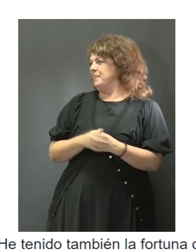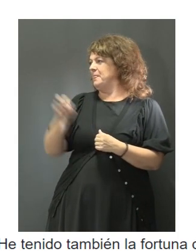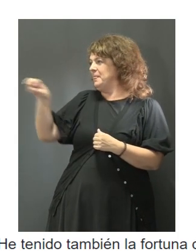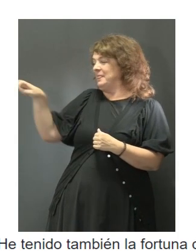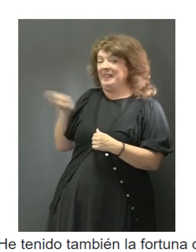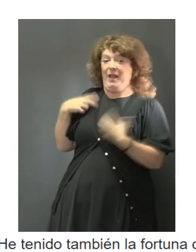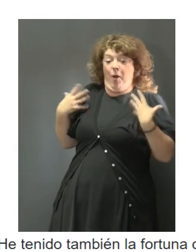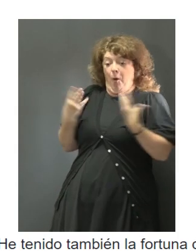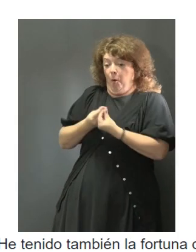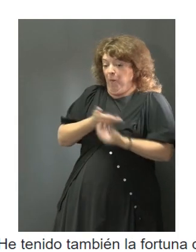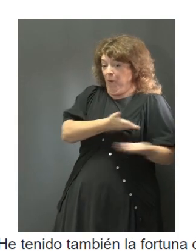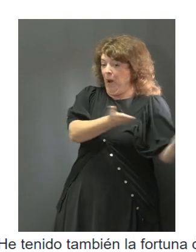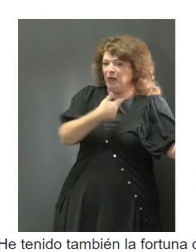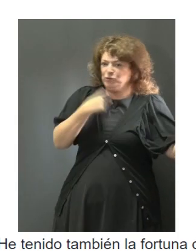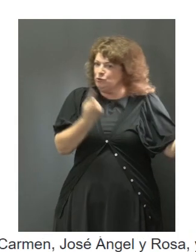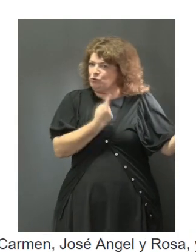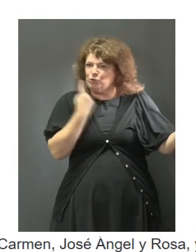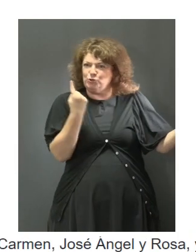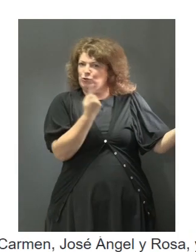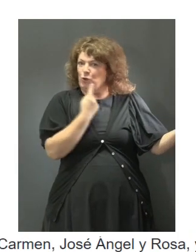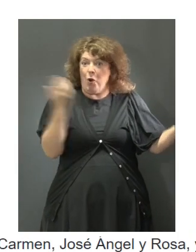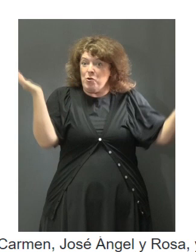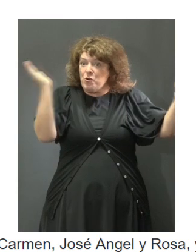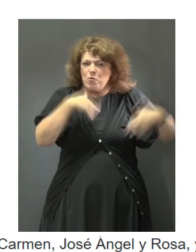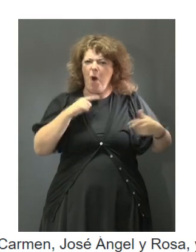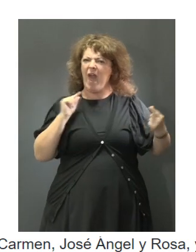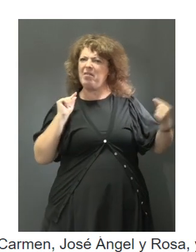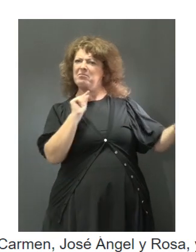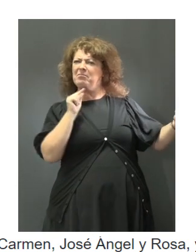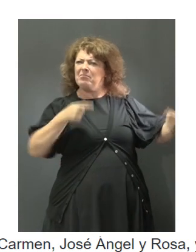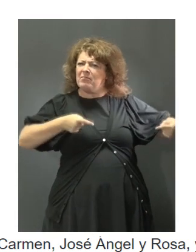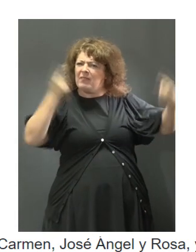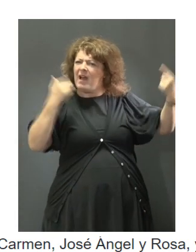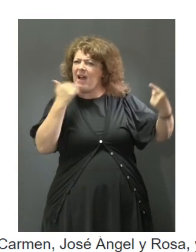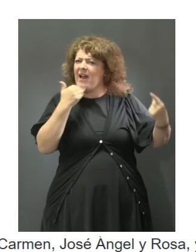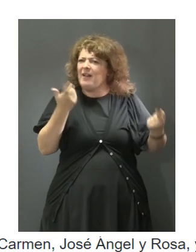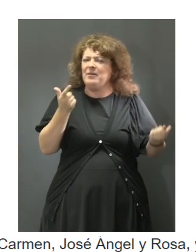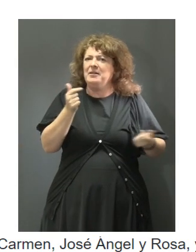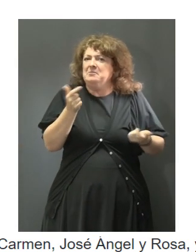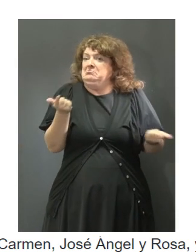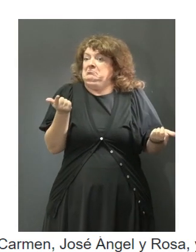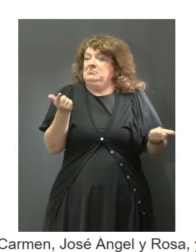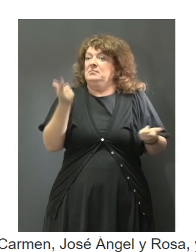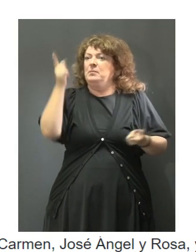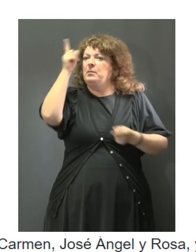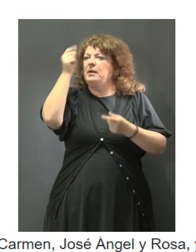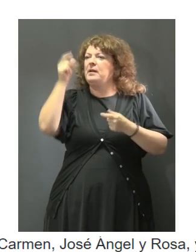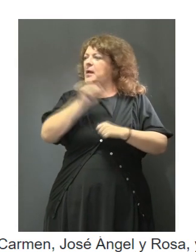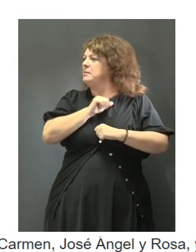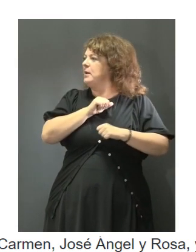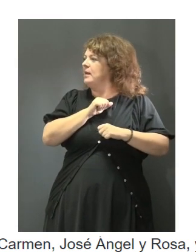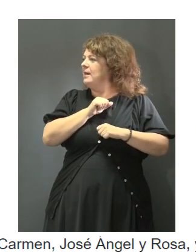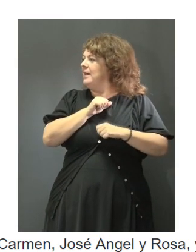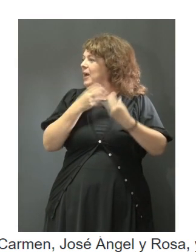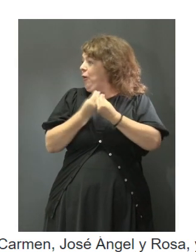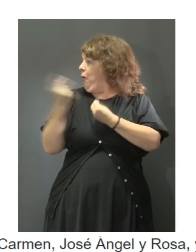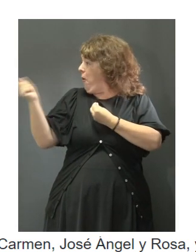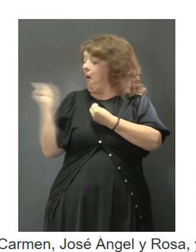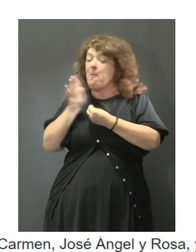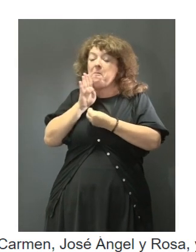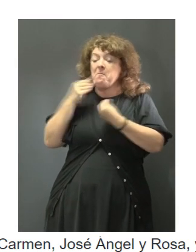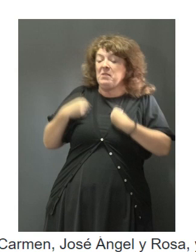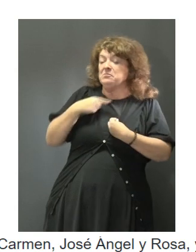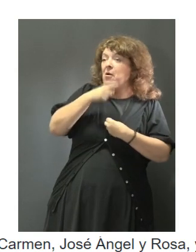Estoy acompañada, no estoy sola. No hay discrepancia entre lo que esperaba, que es que pudiera estar con estos